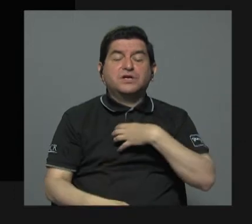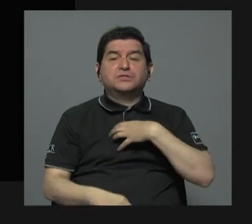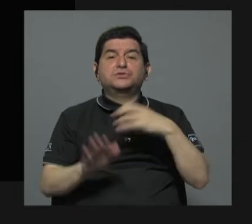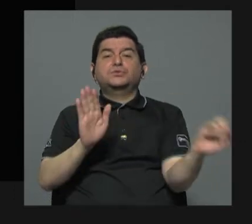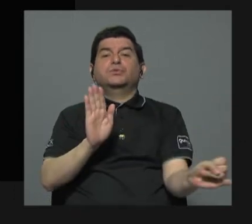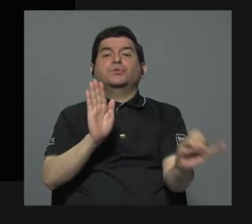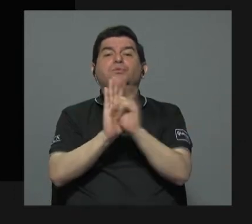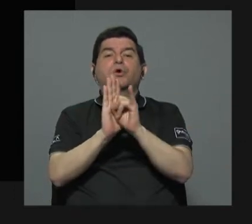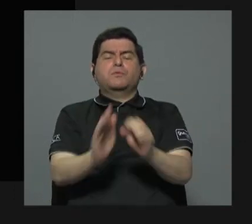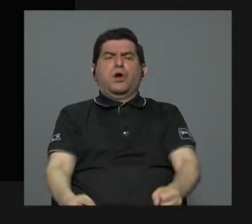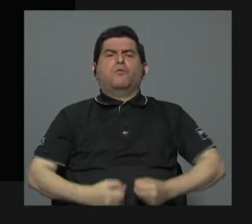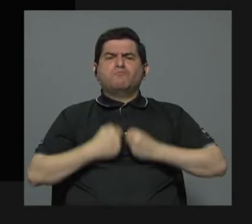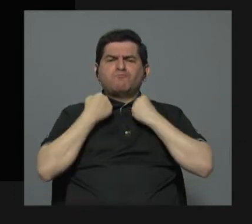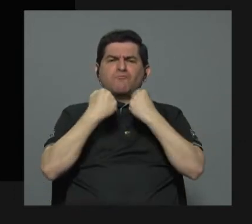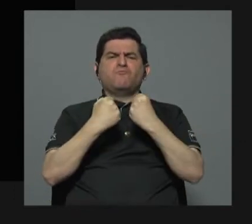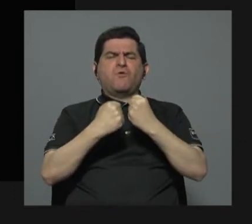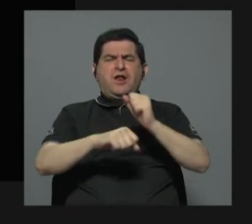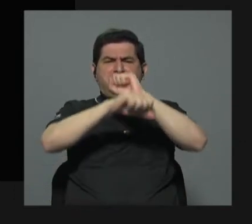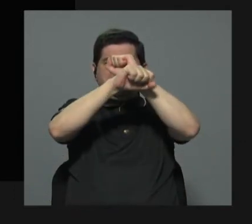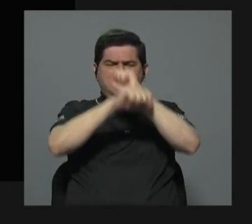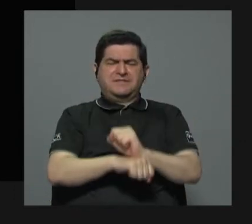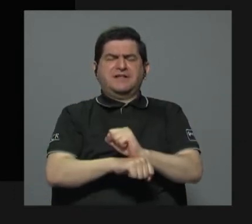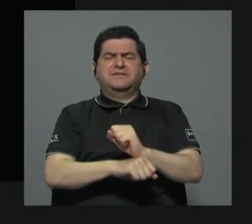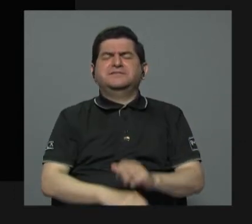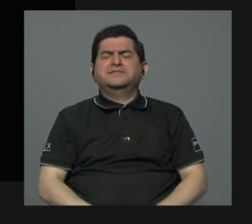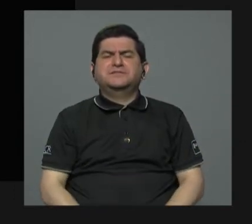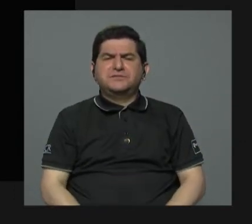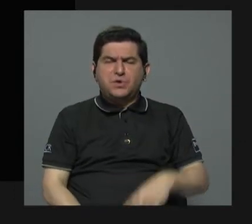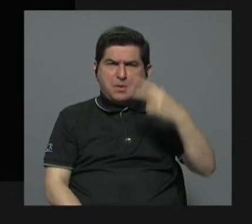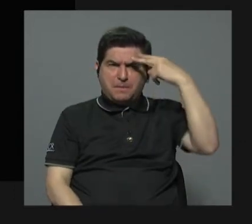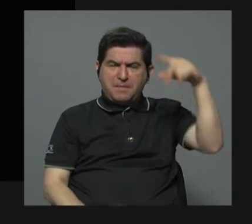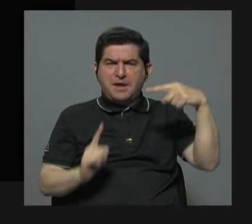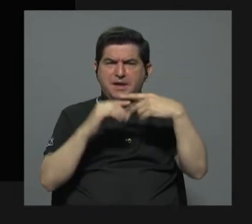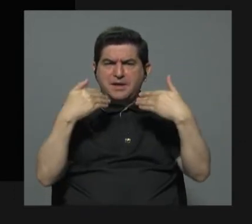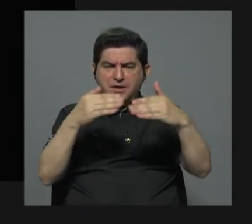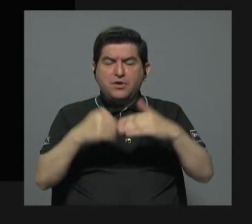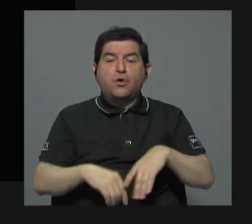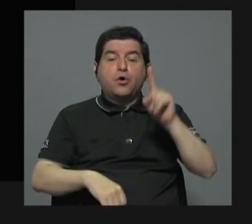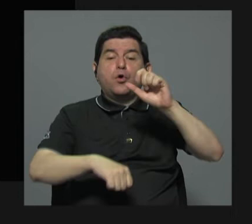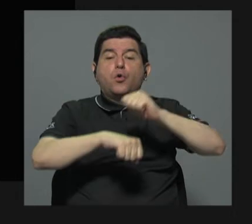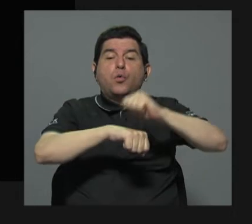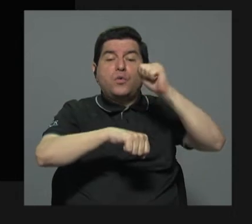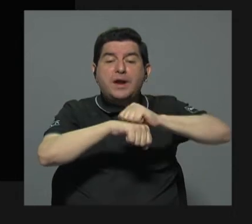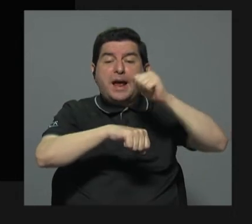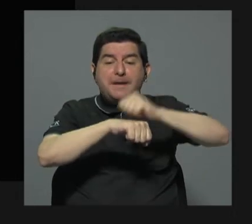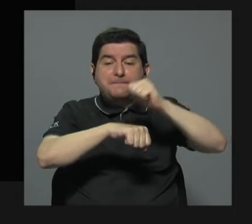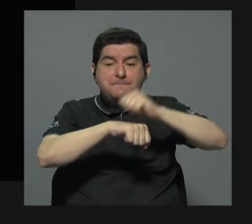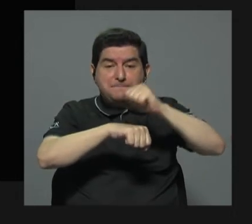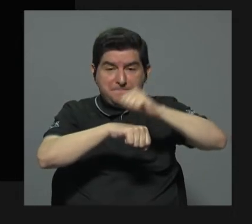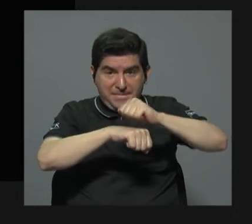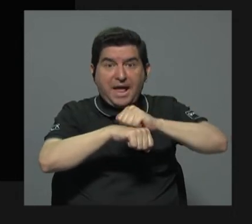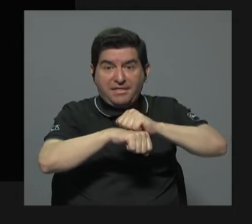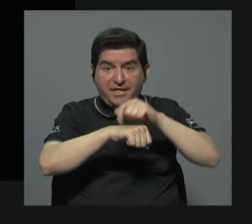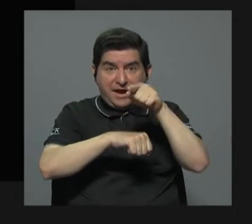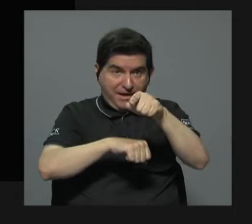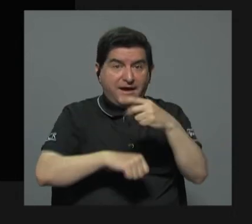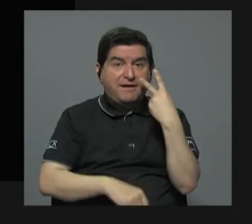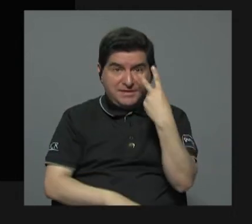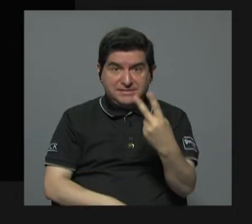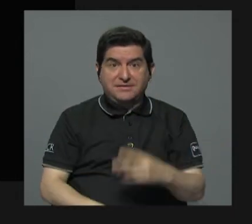identidad muy fuertes de la tradición mesoamericana. En este caso vemos una piedra, que lo voy a marcar con el cursor, esta es la